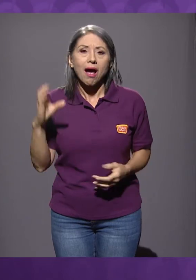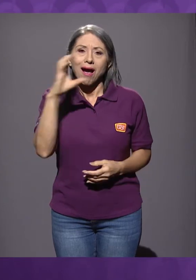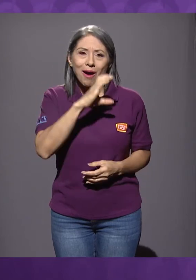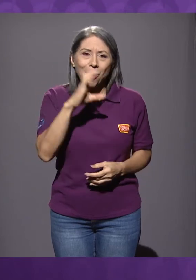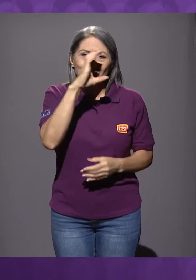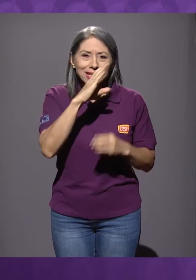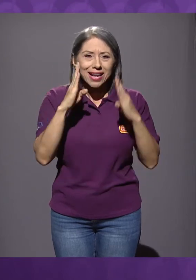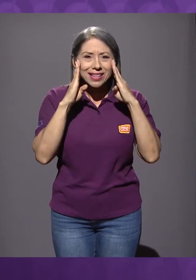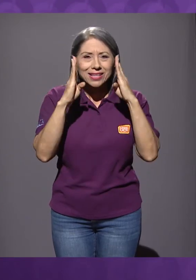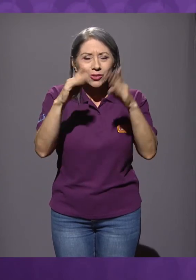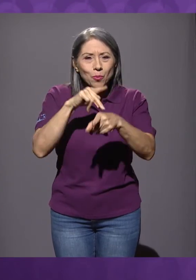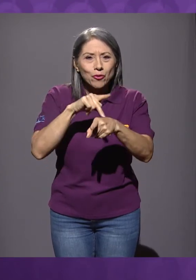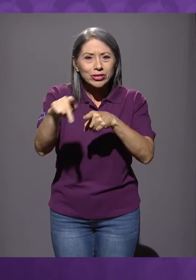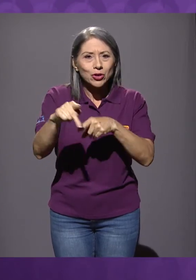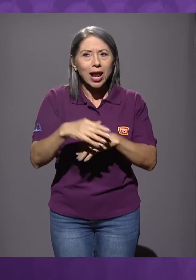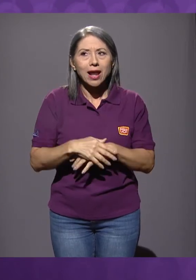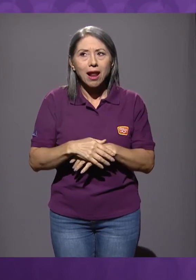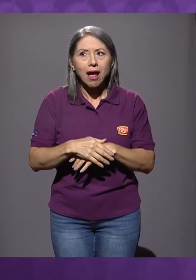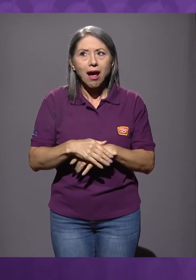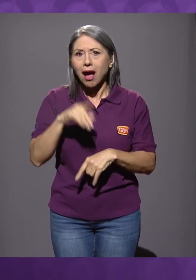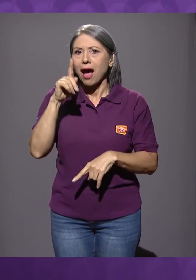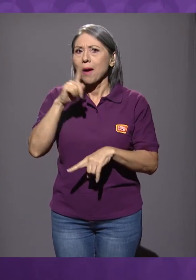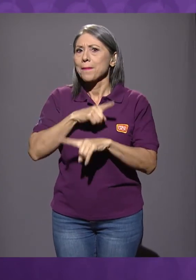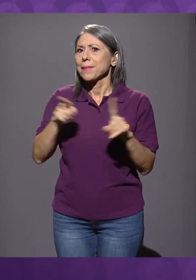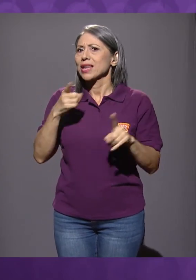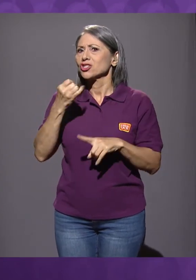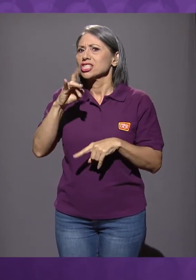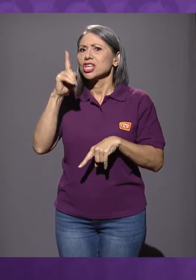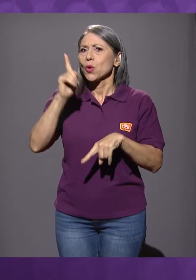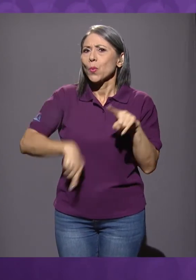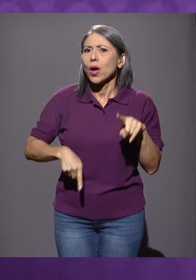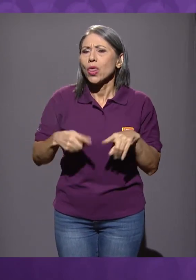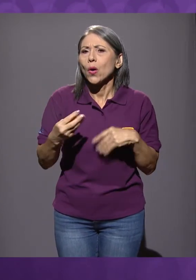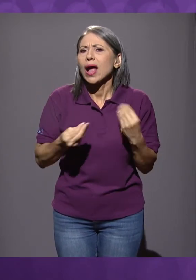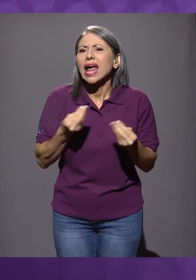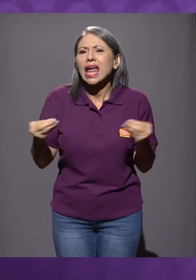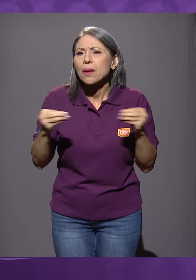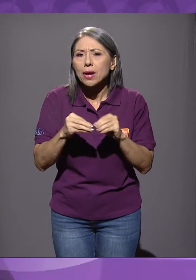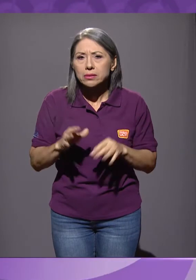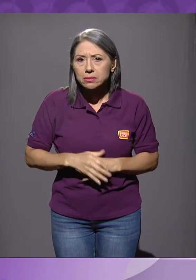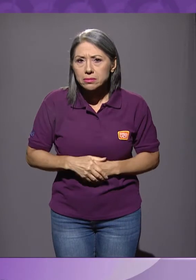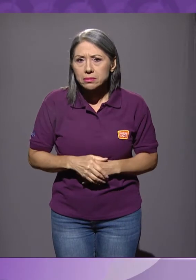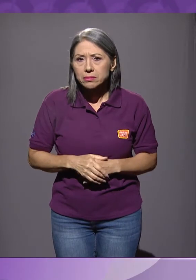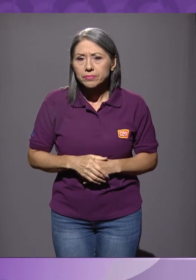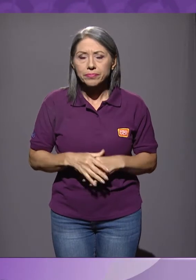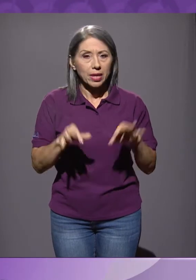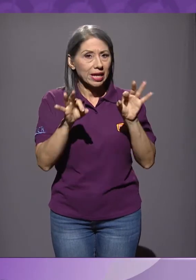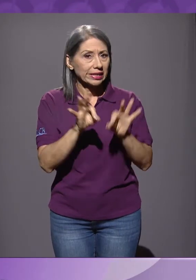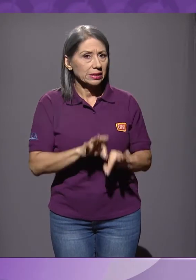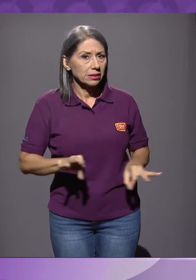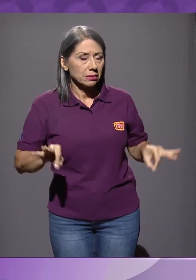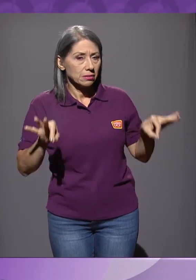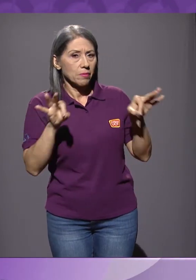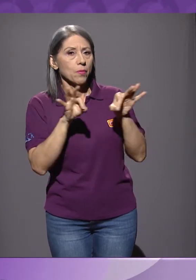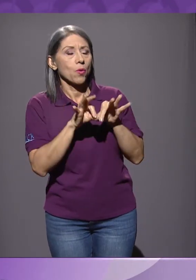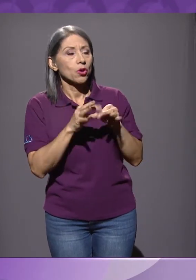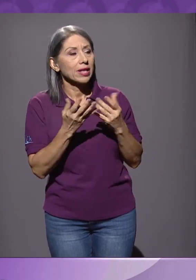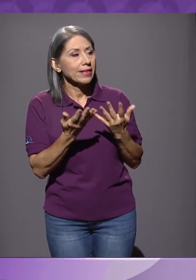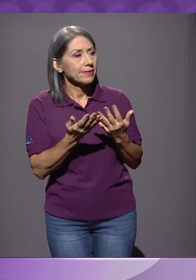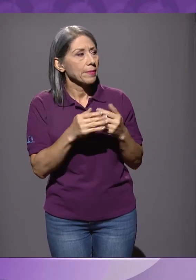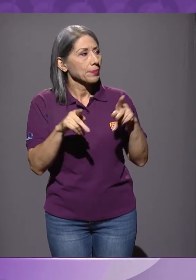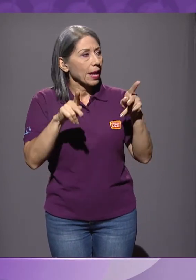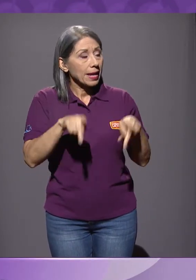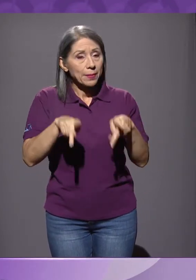buscar atención profesional. Si no puedo, ¿qué más? Sí, ahí es importante, creo yo,